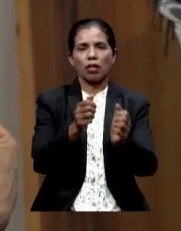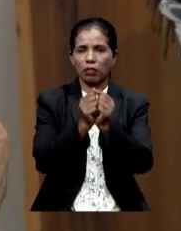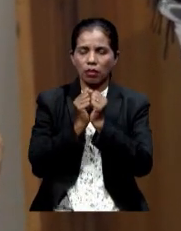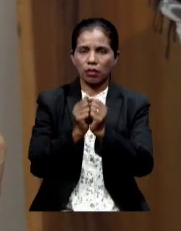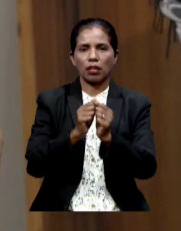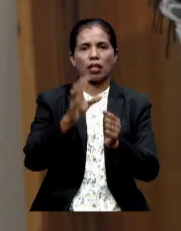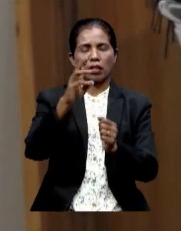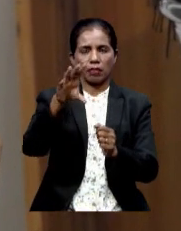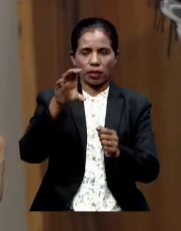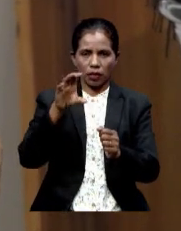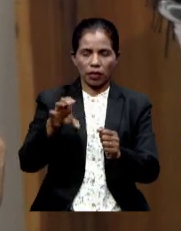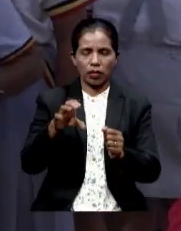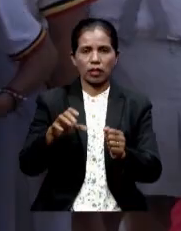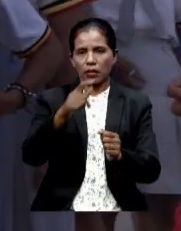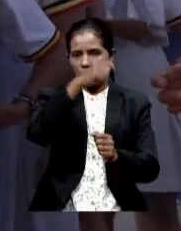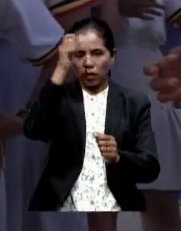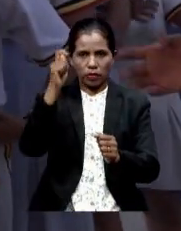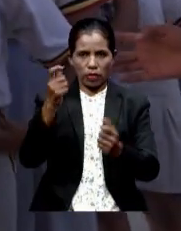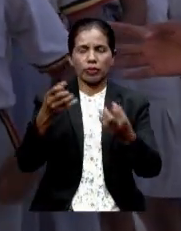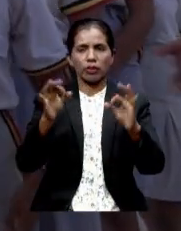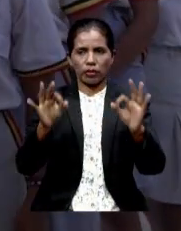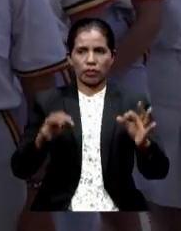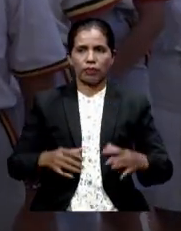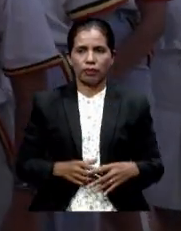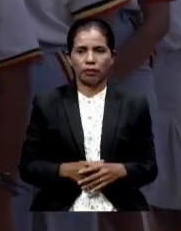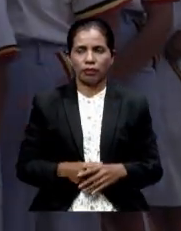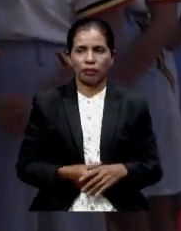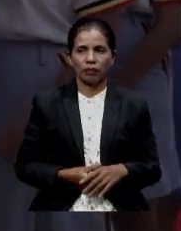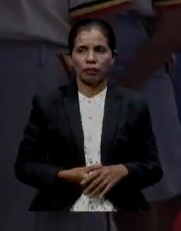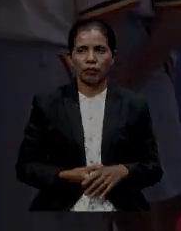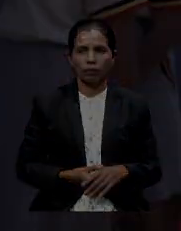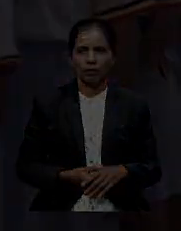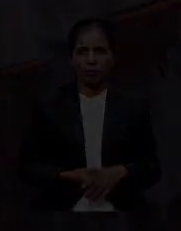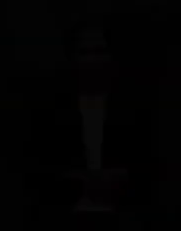katus nen resin mak gradua ona. Gasparinha de Souza, Dilma Suzeti, Ziemen.